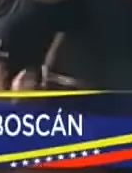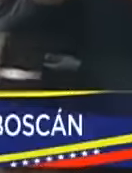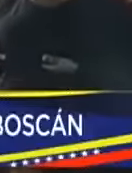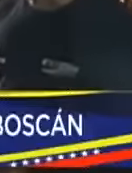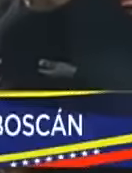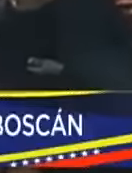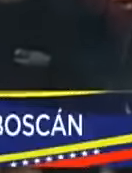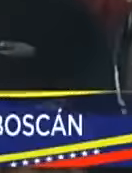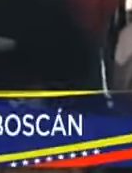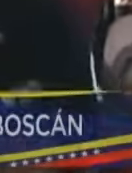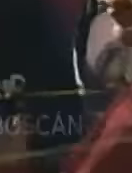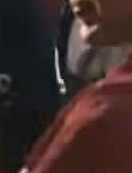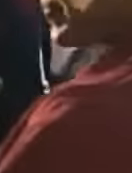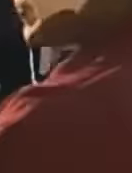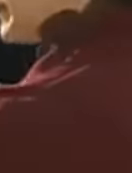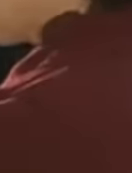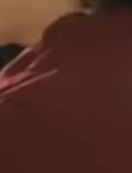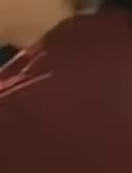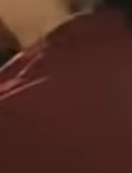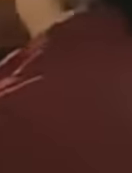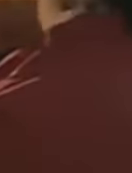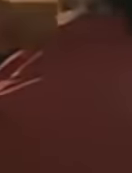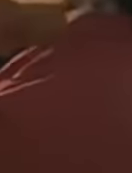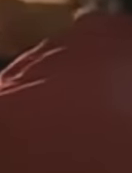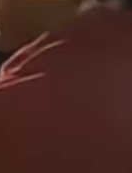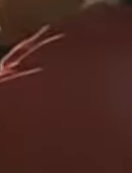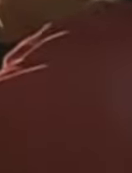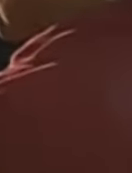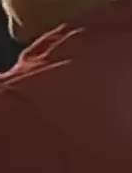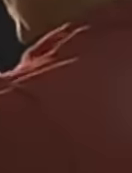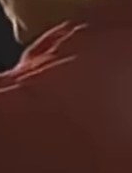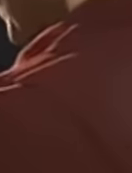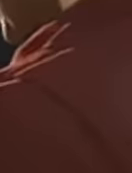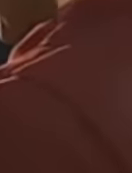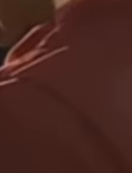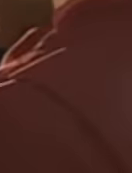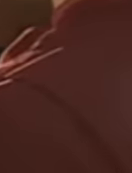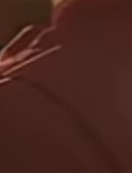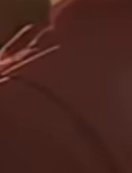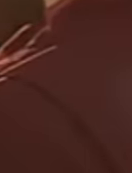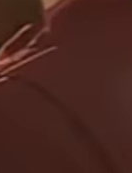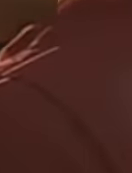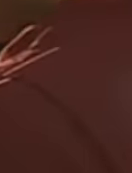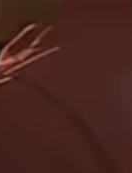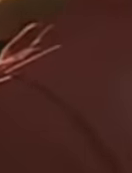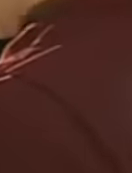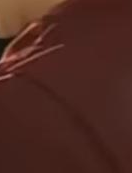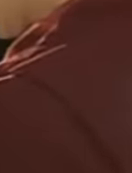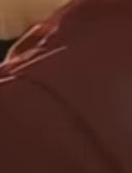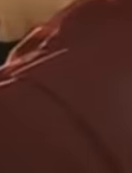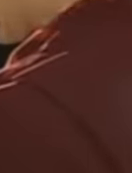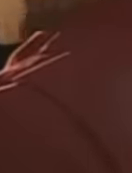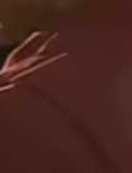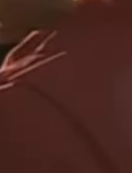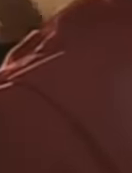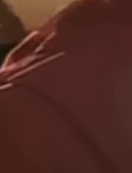venido haciendo en pro de la recuperación que al final trascienden, ¿no?, a lo económico. Vamos a escuchar lo que dice el